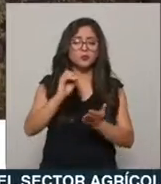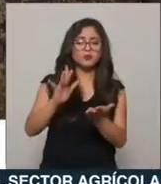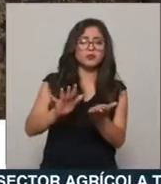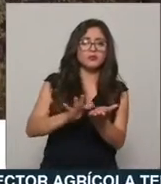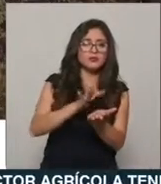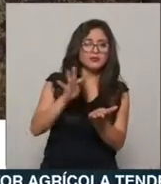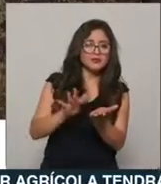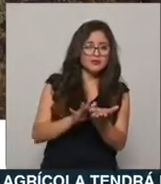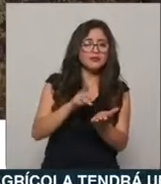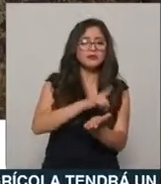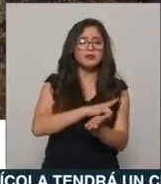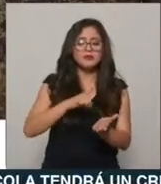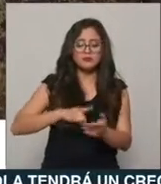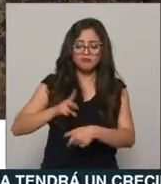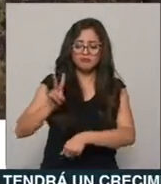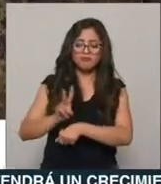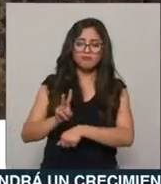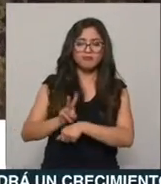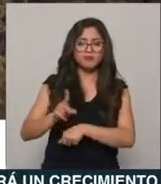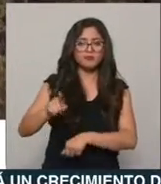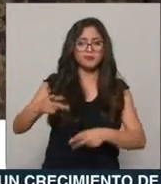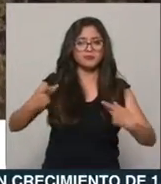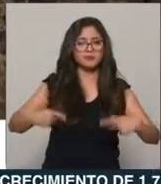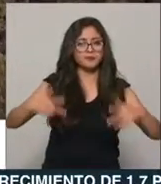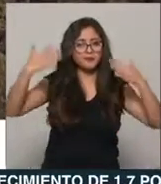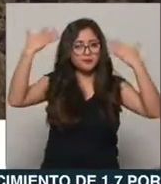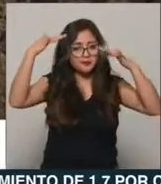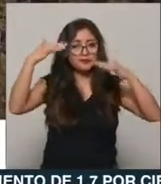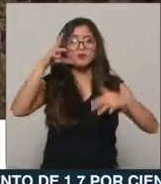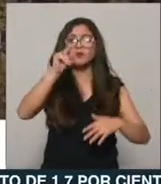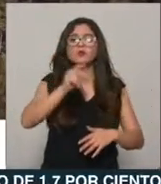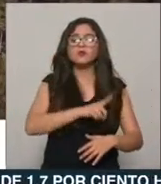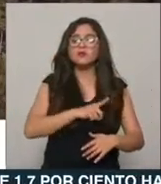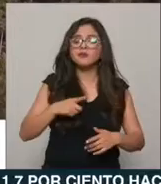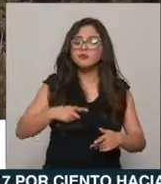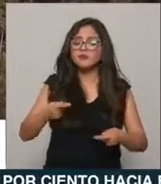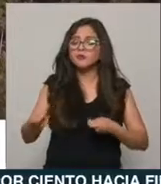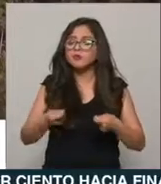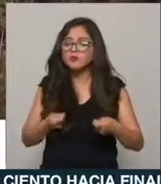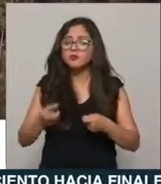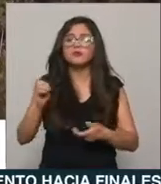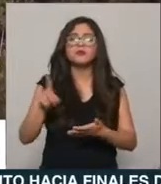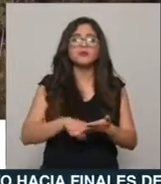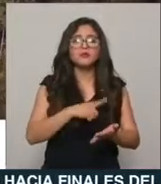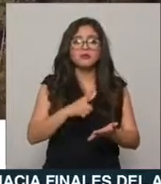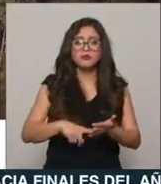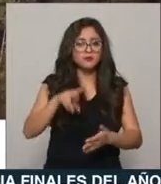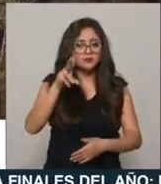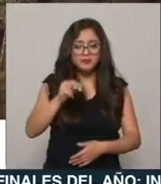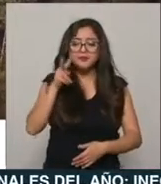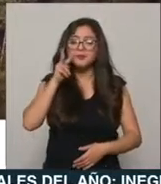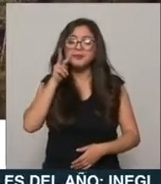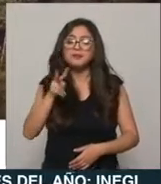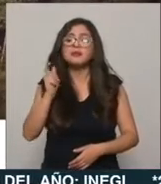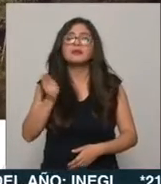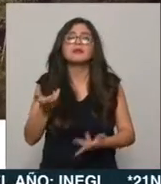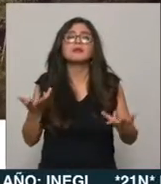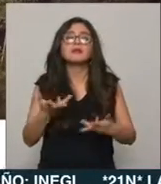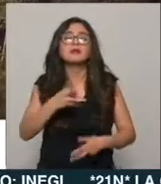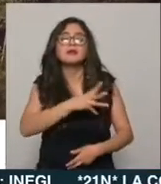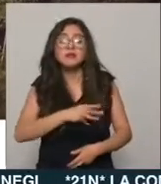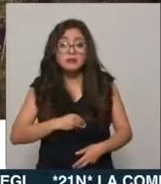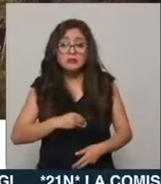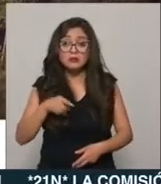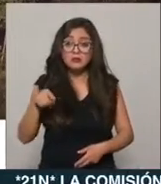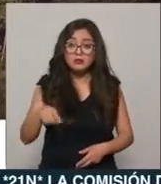tienen que estar bajo supervisión del mundo adulto, no para controlar, no para censurar, sino para poder conocer las interacciones. Nos va a hablar mucho de